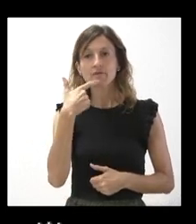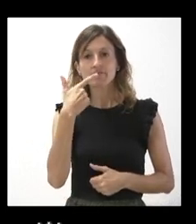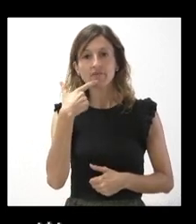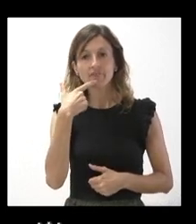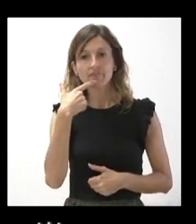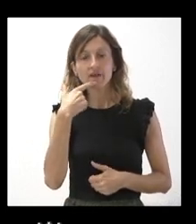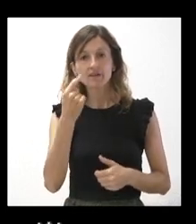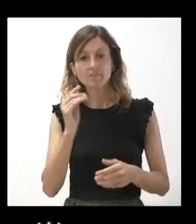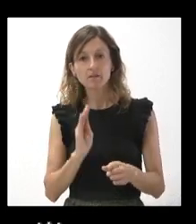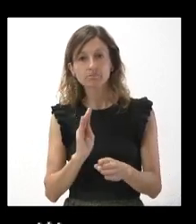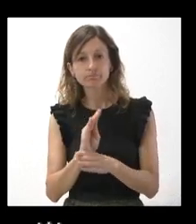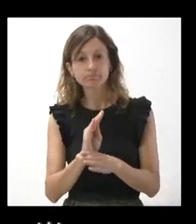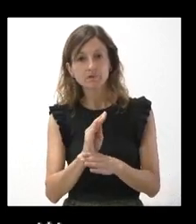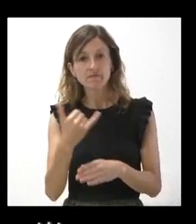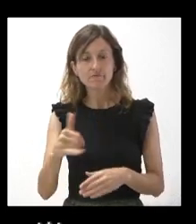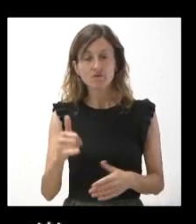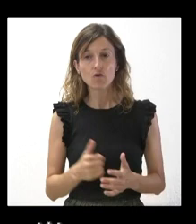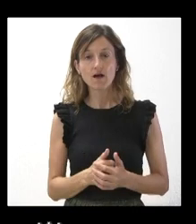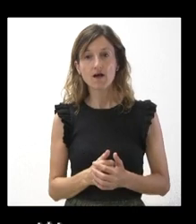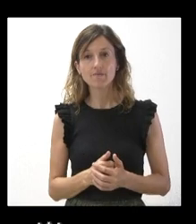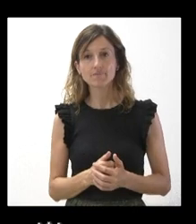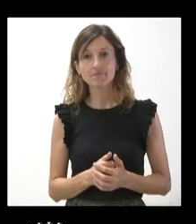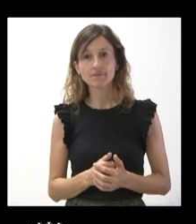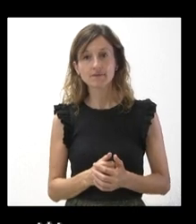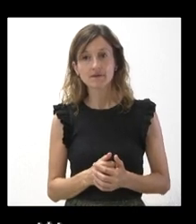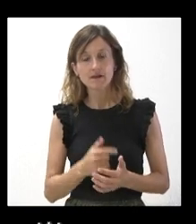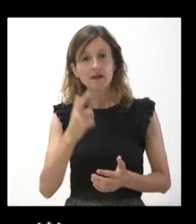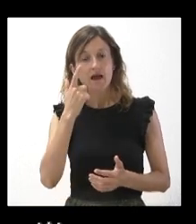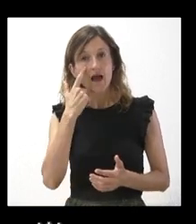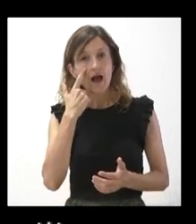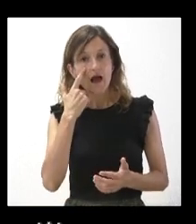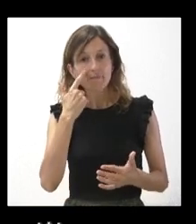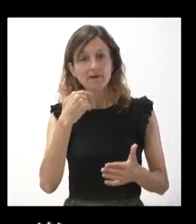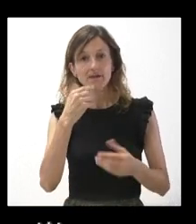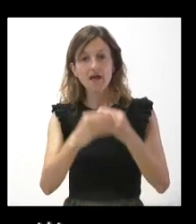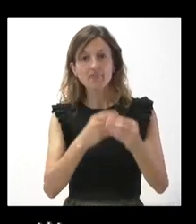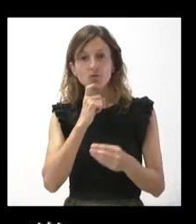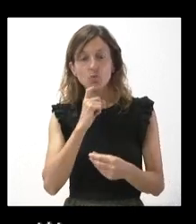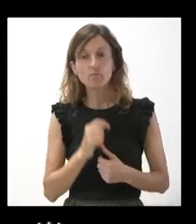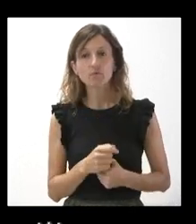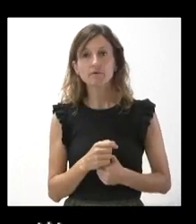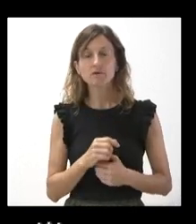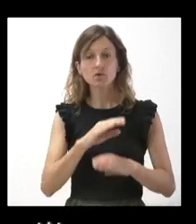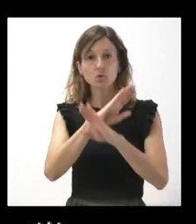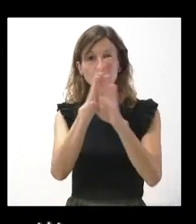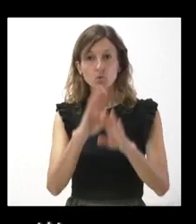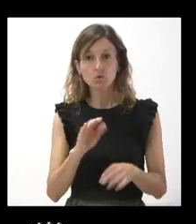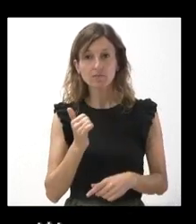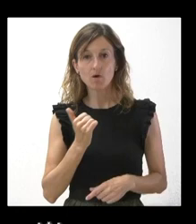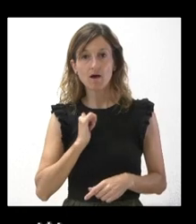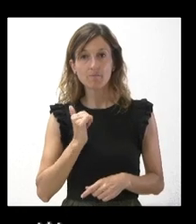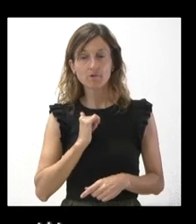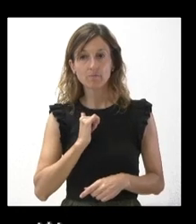era bastante crítica y que se iban a hacer mejoras. No sé si se ha avanzado algo en eso. Y por último, y aprovechando que estamos repasando